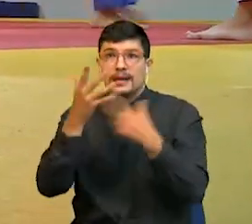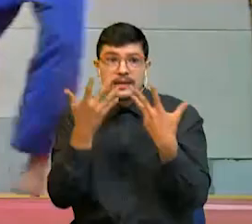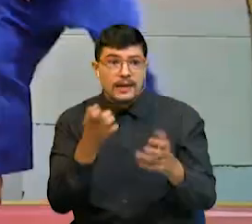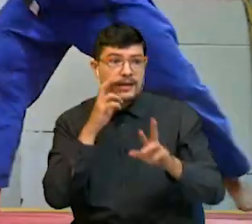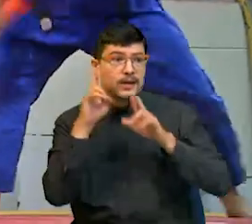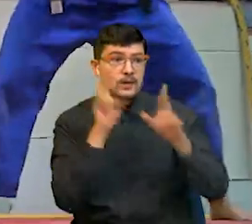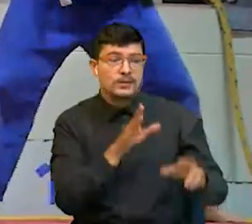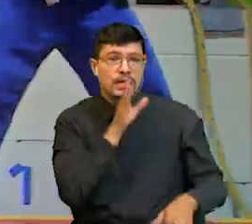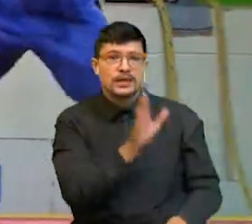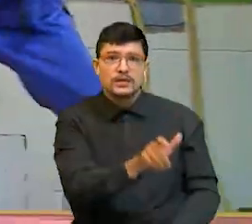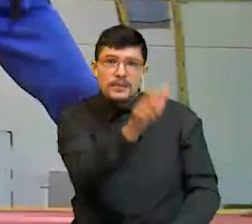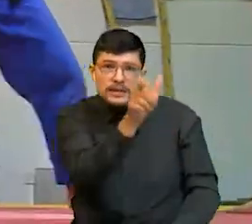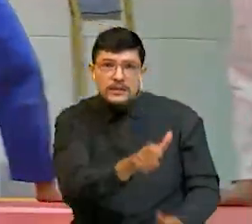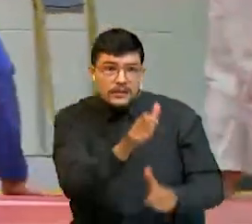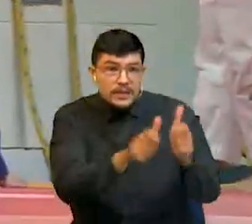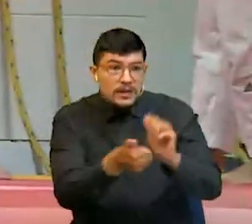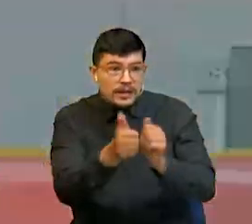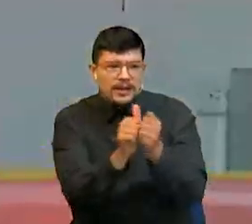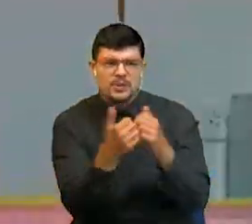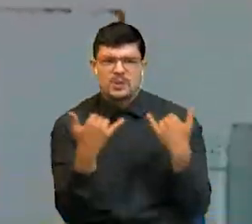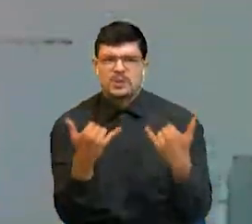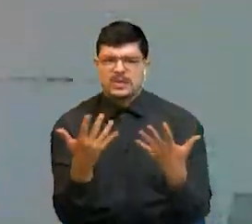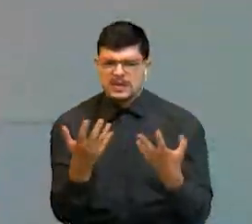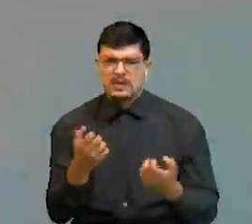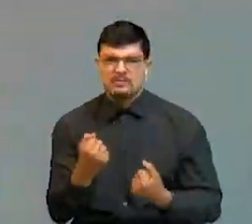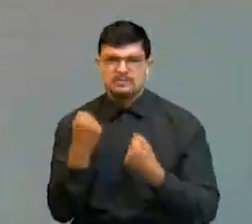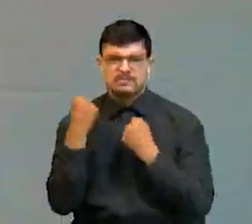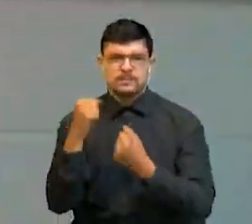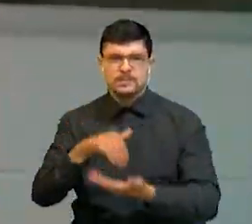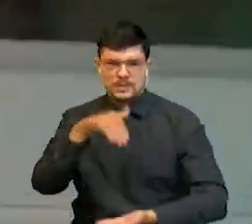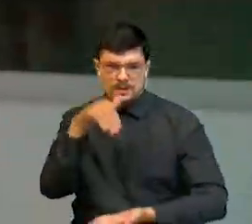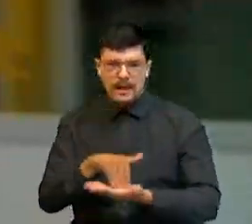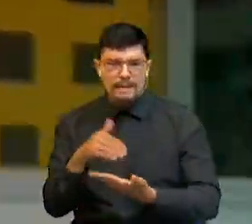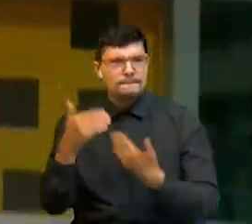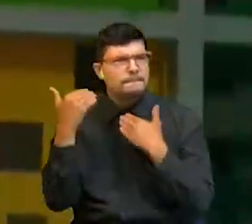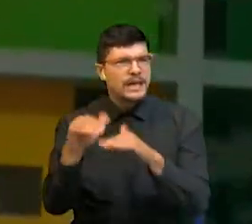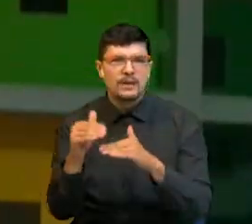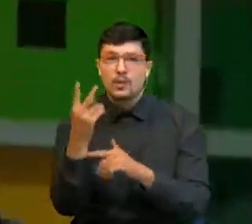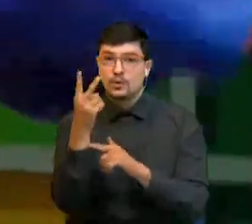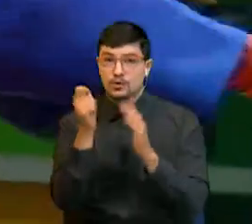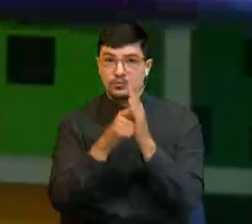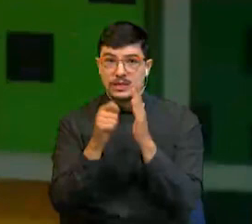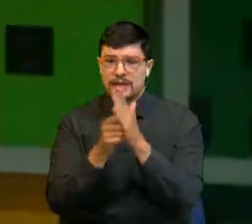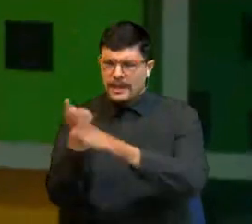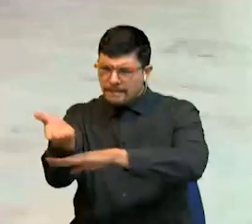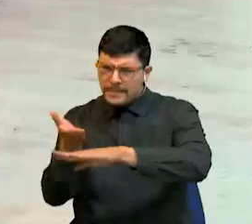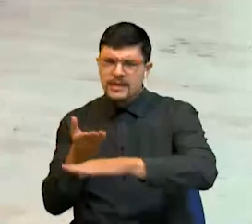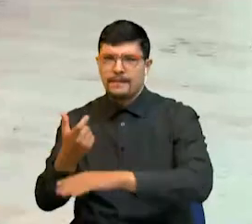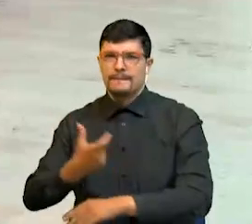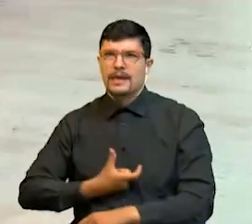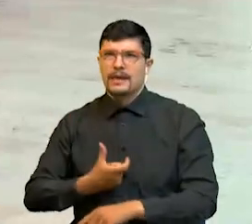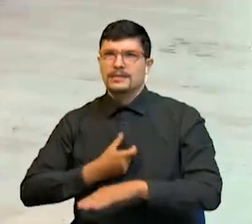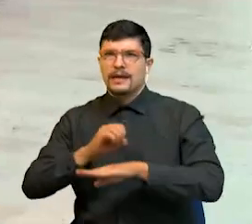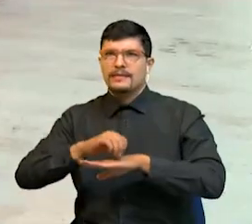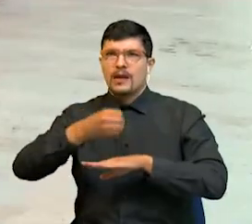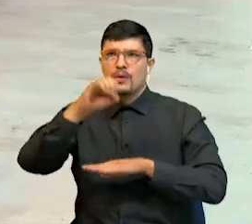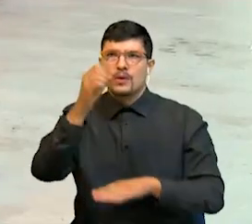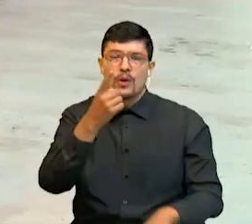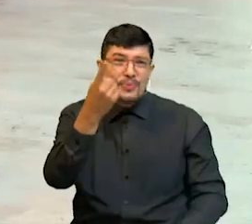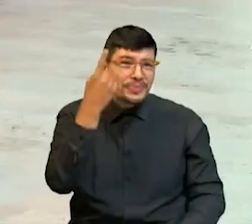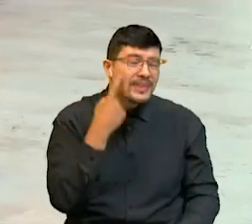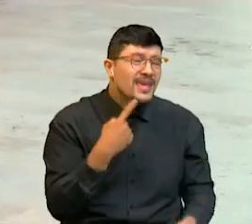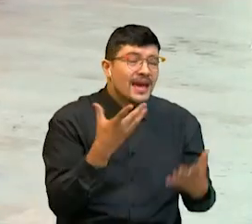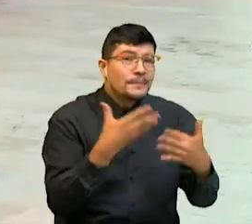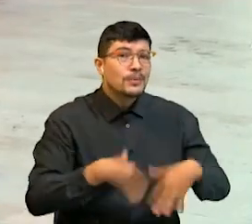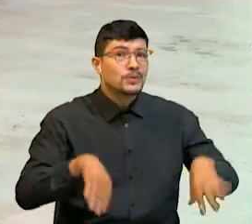esta ocasión. Por eso sus deportistas esperan estar en el podio por lo menos en dos oportunidades reclamando el metal dorado. Es un día crucial, el